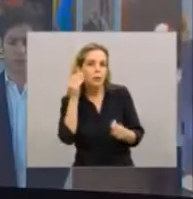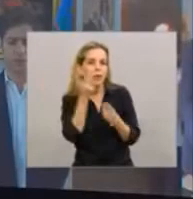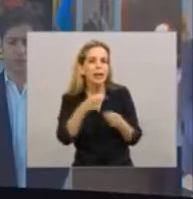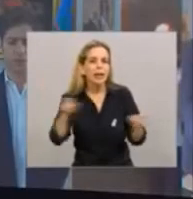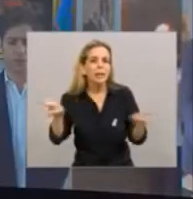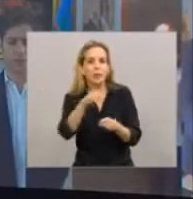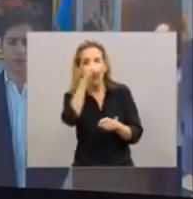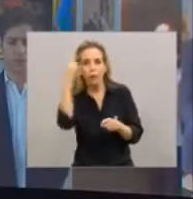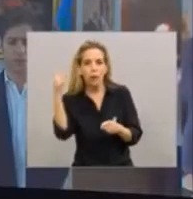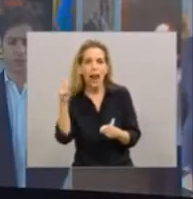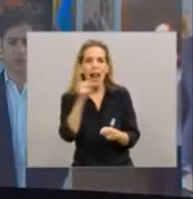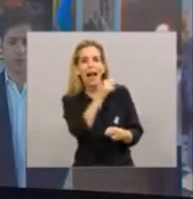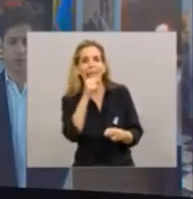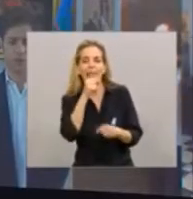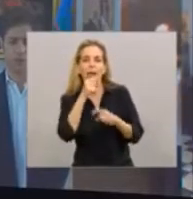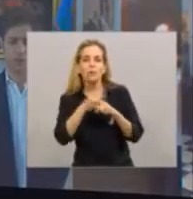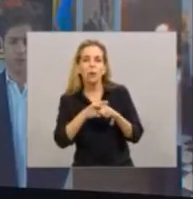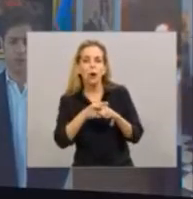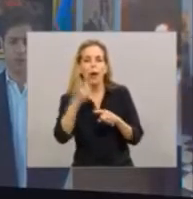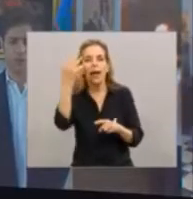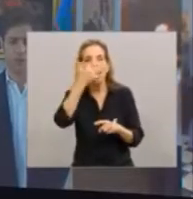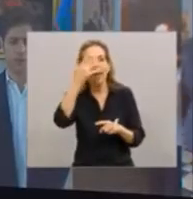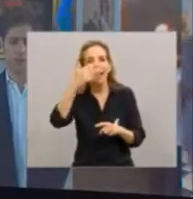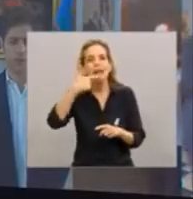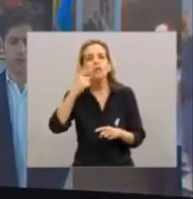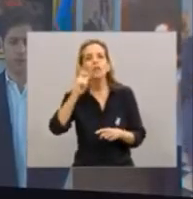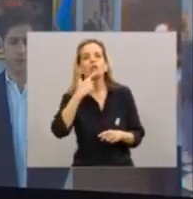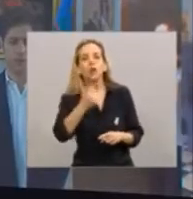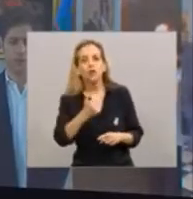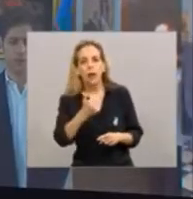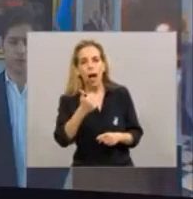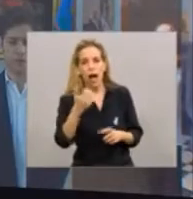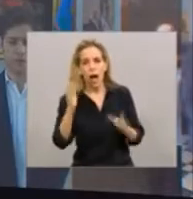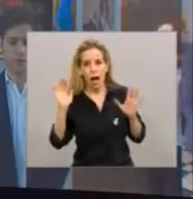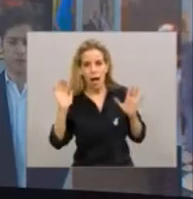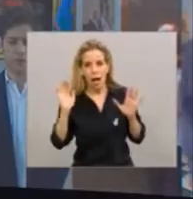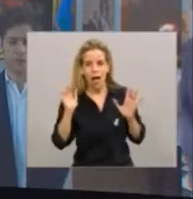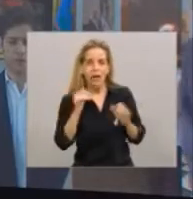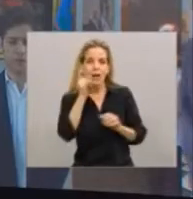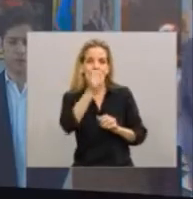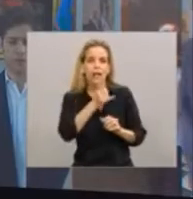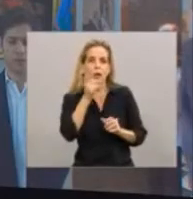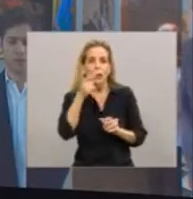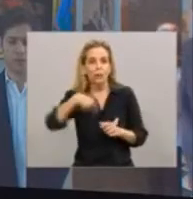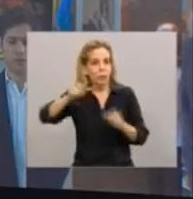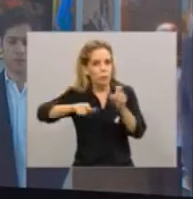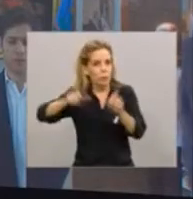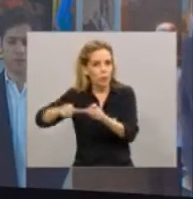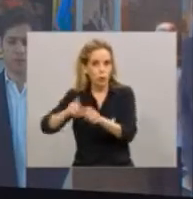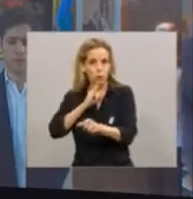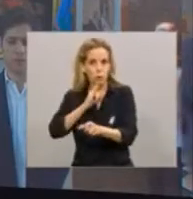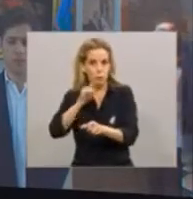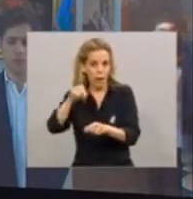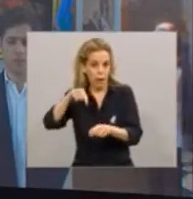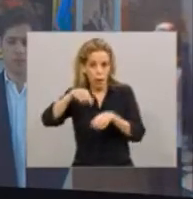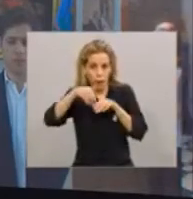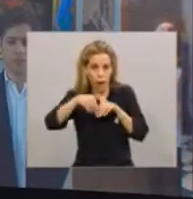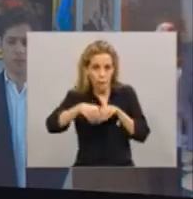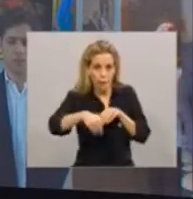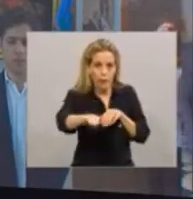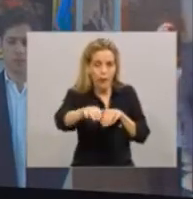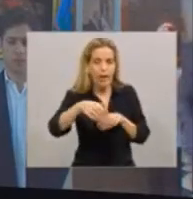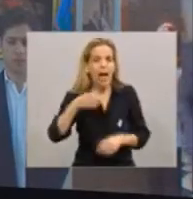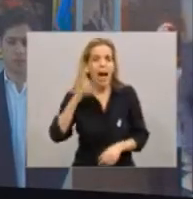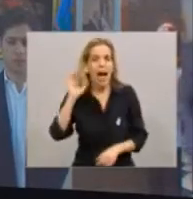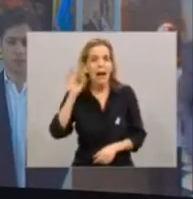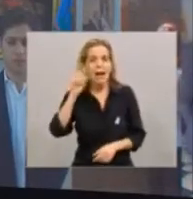para empezar este acto y escuchar el himno le cuento a los tucumanos que a partir de día de hoy radio